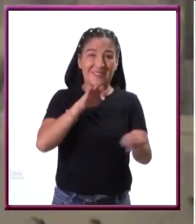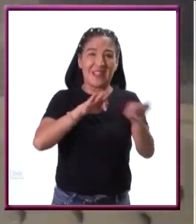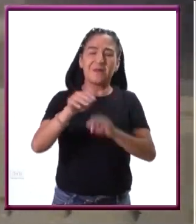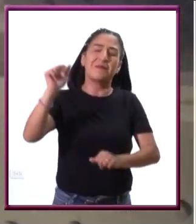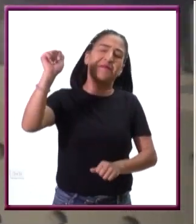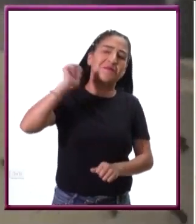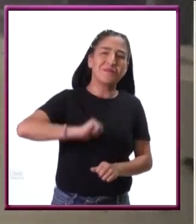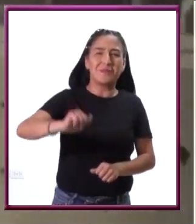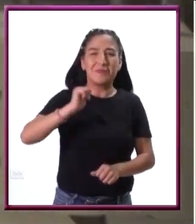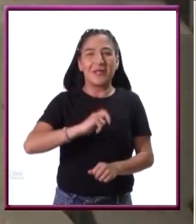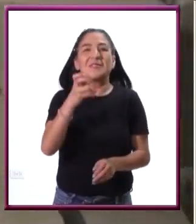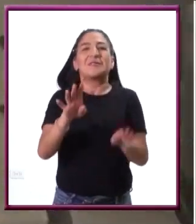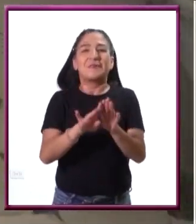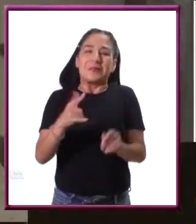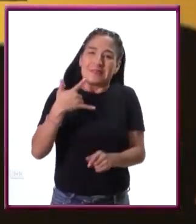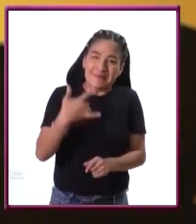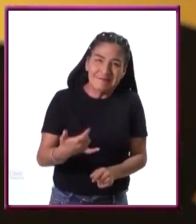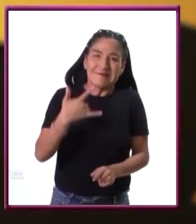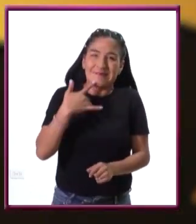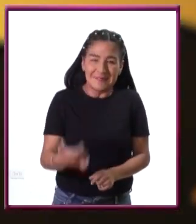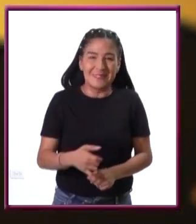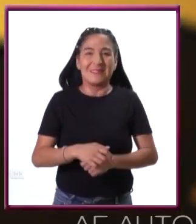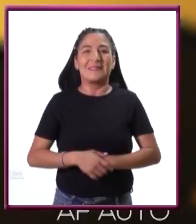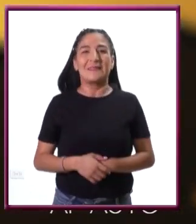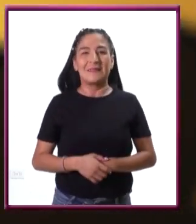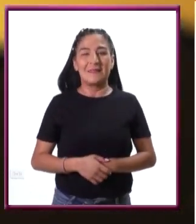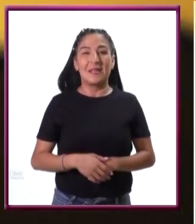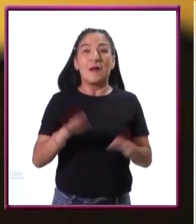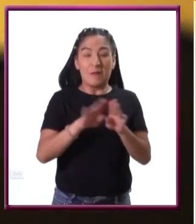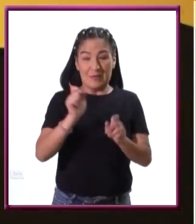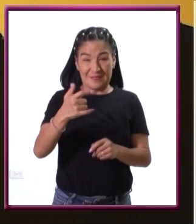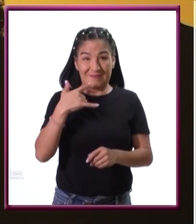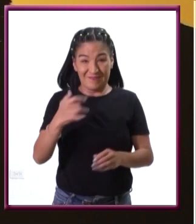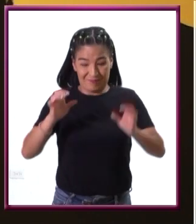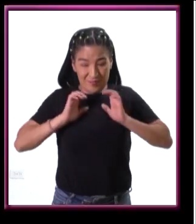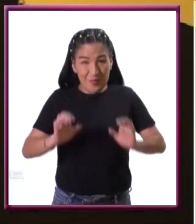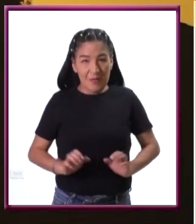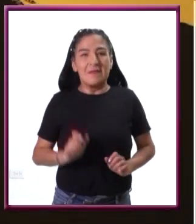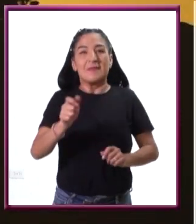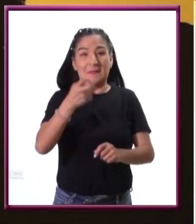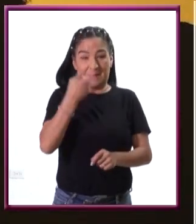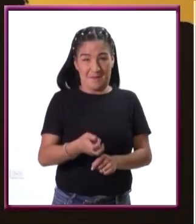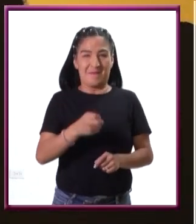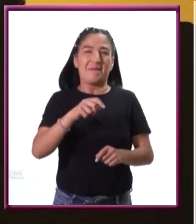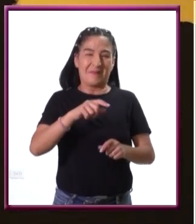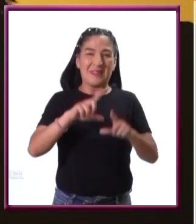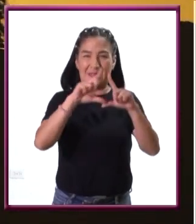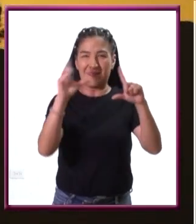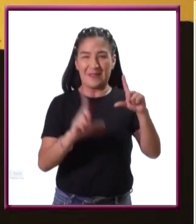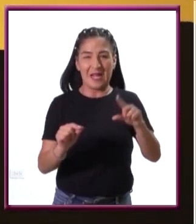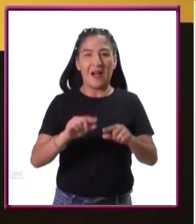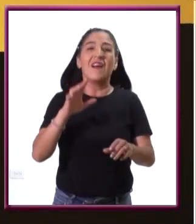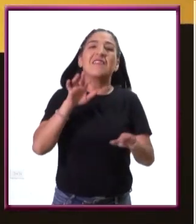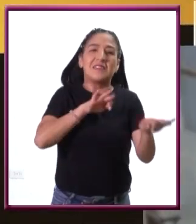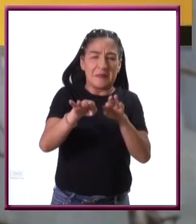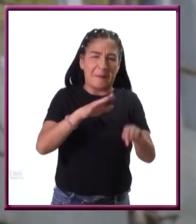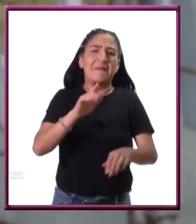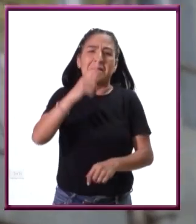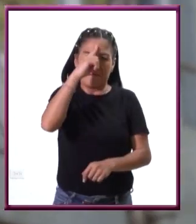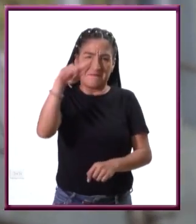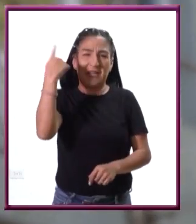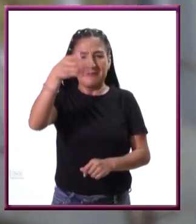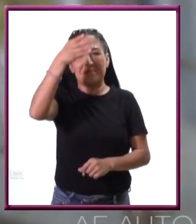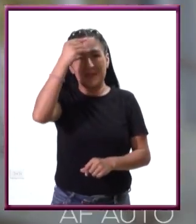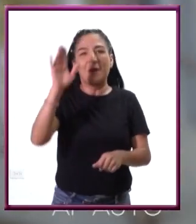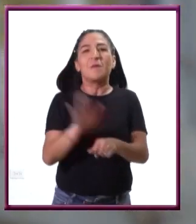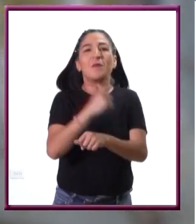un gran esfuerzo físico. En nuestro país, este tipo de trabajos son relativamente fáciles de aprender porque se